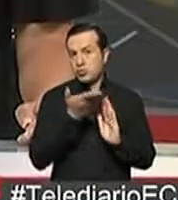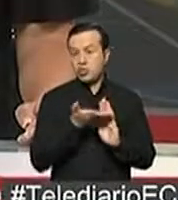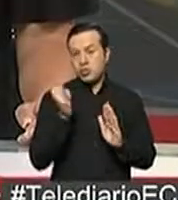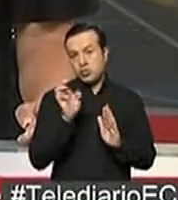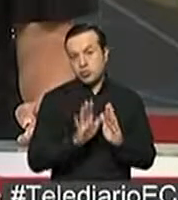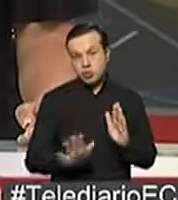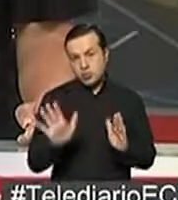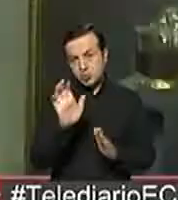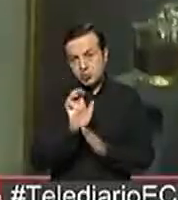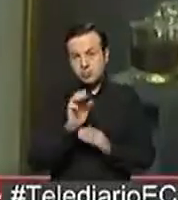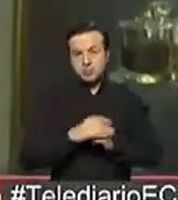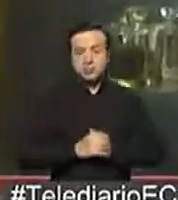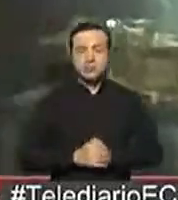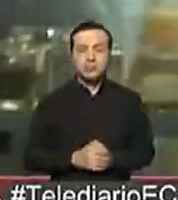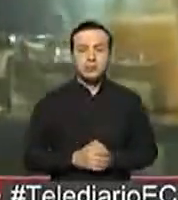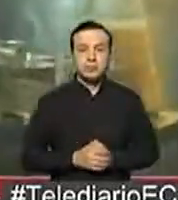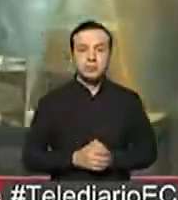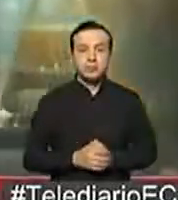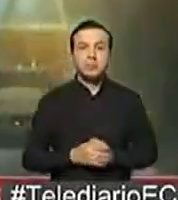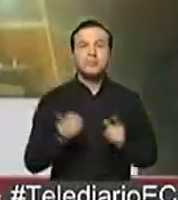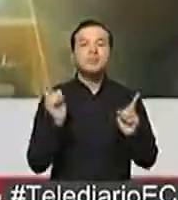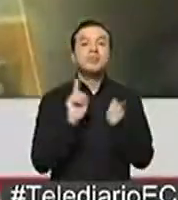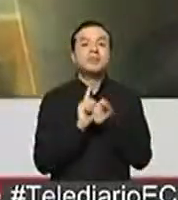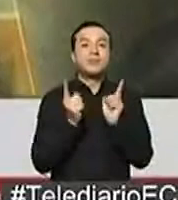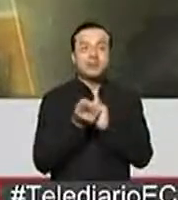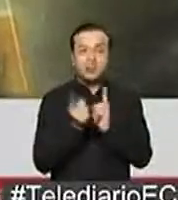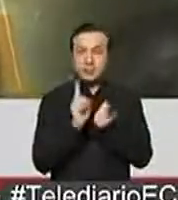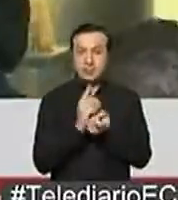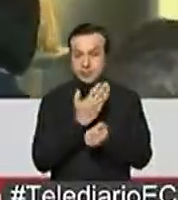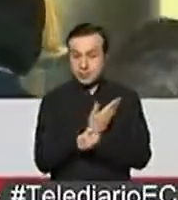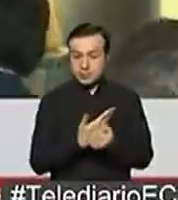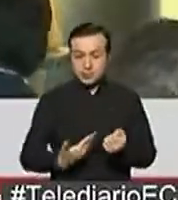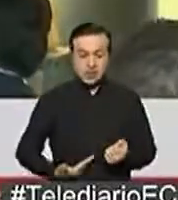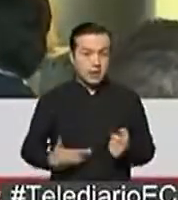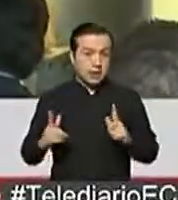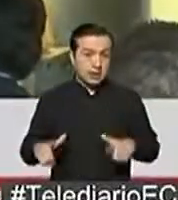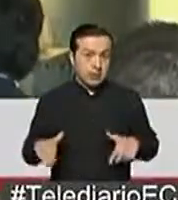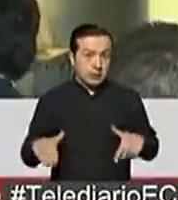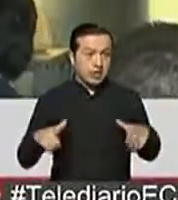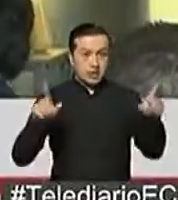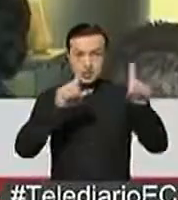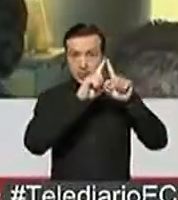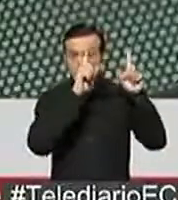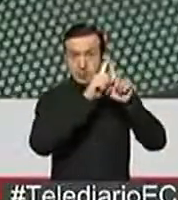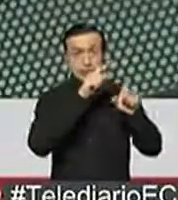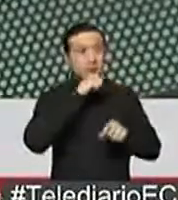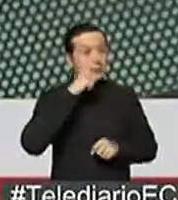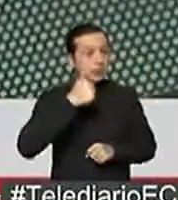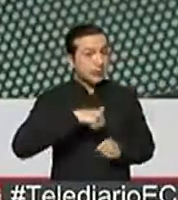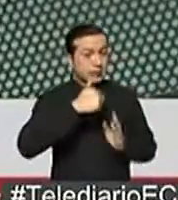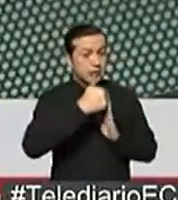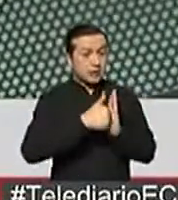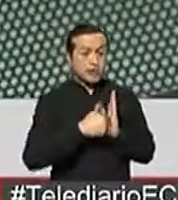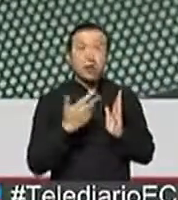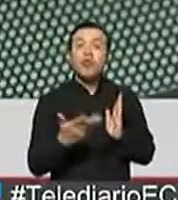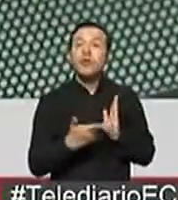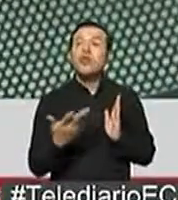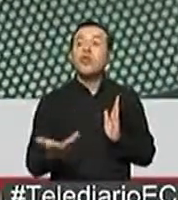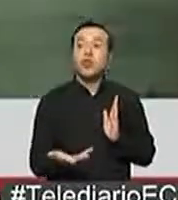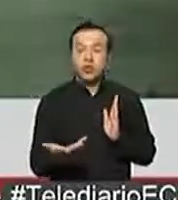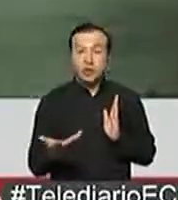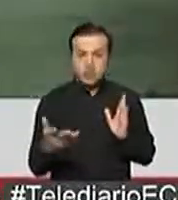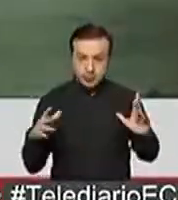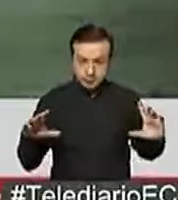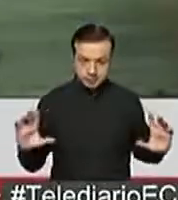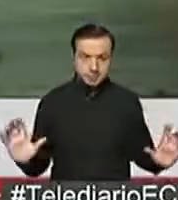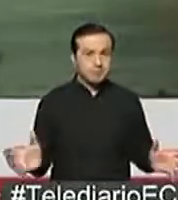Ecuador. El encuentro entre el presidente Moreno y productores de cerveza artesanal se dio en la planta de una de las principales firmas de